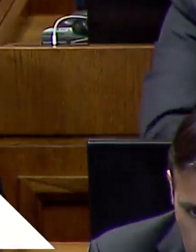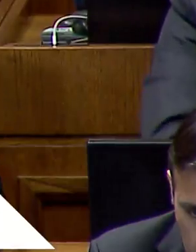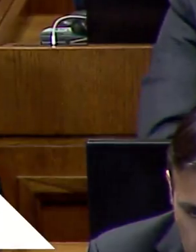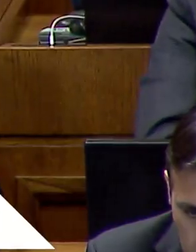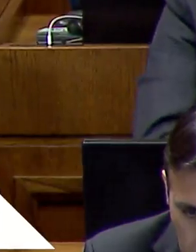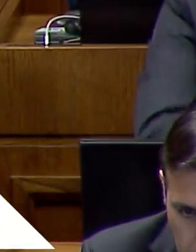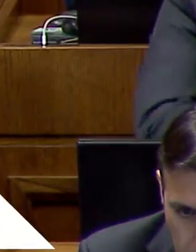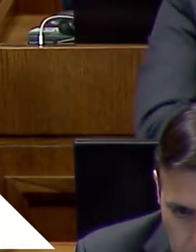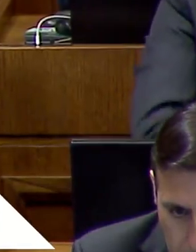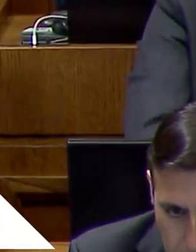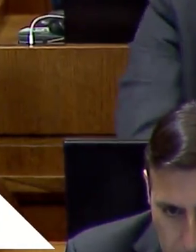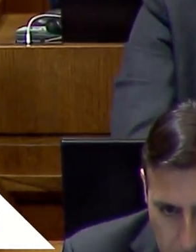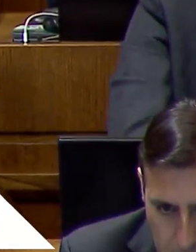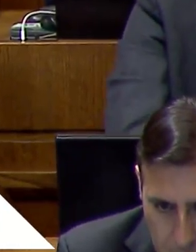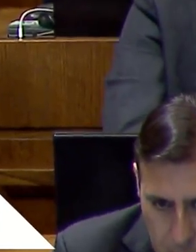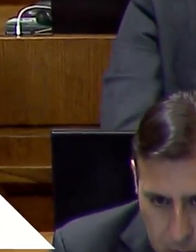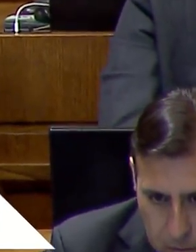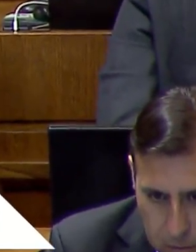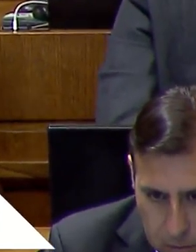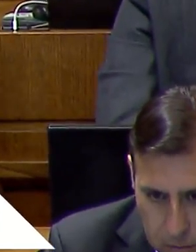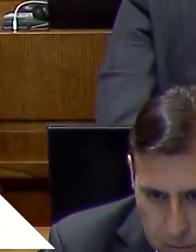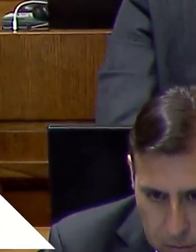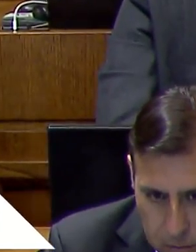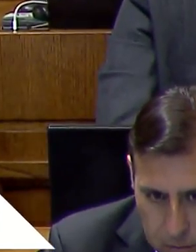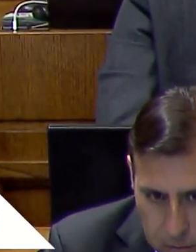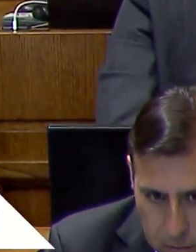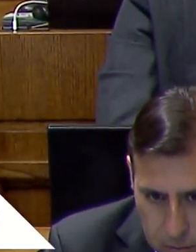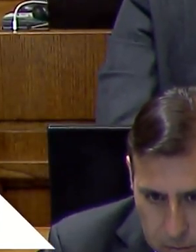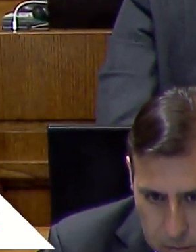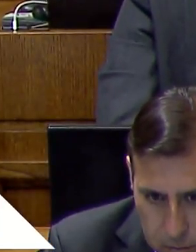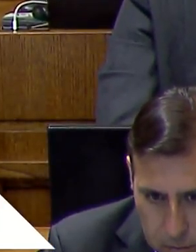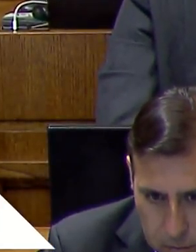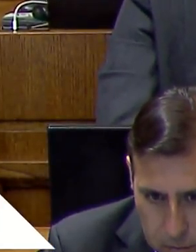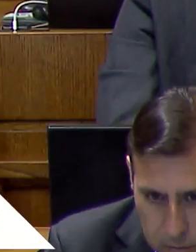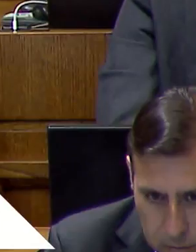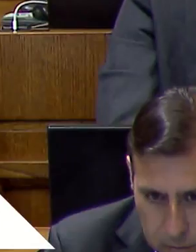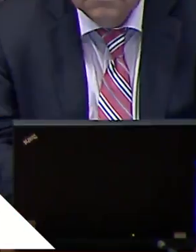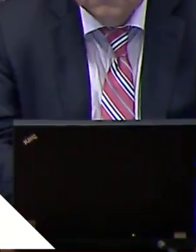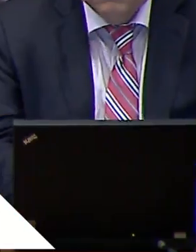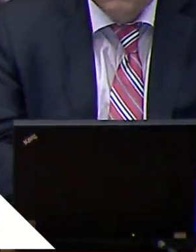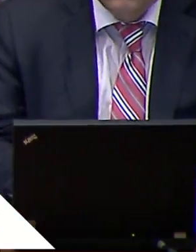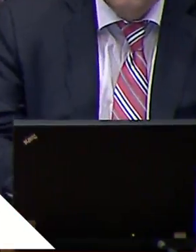5B de la ley orgánica del Congreso muy bien diputado